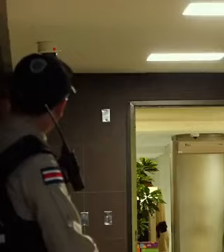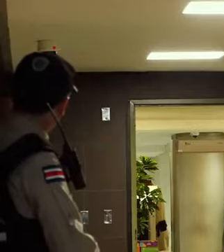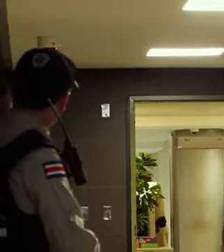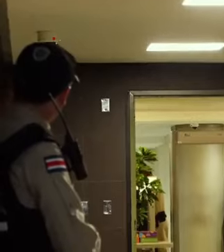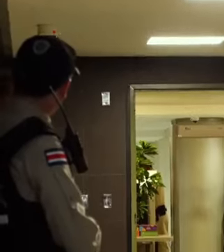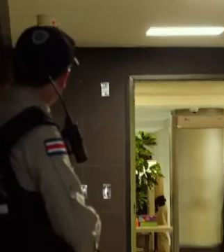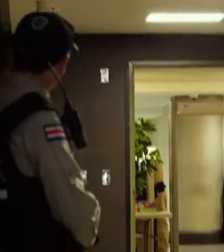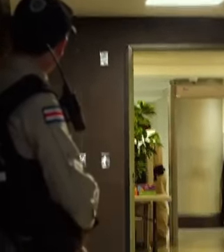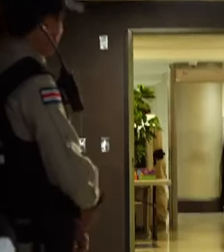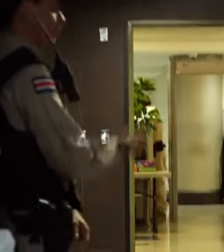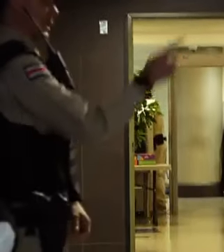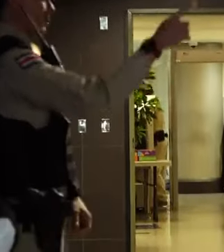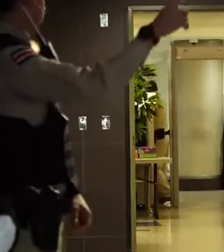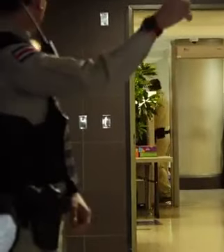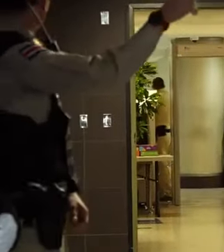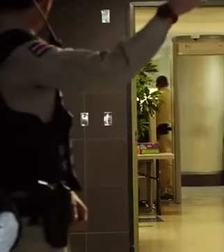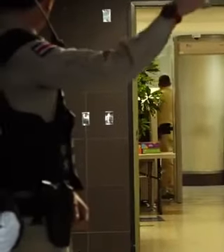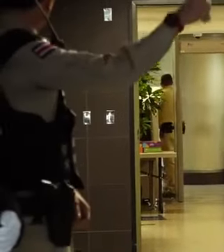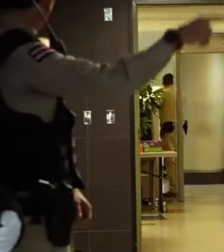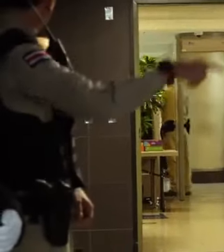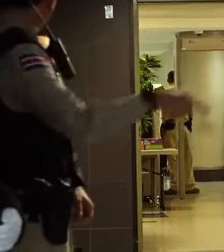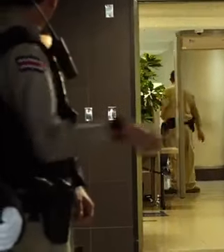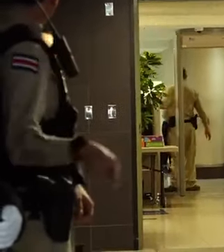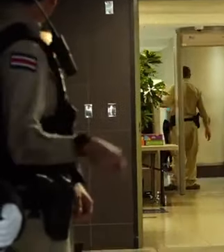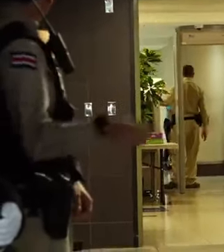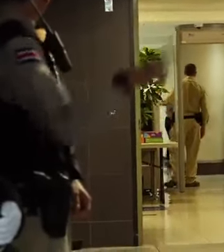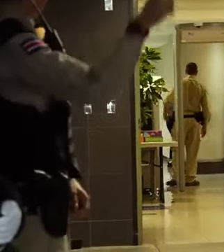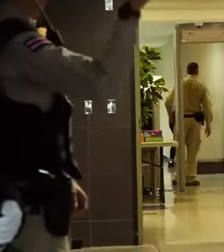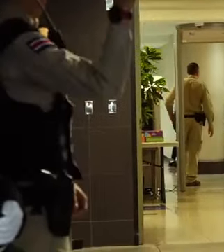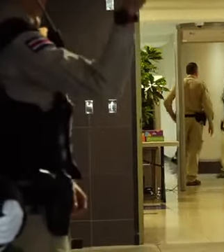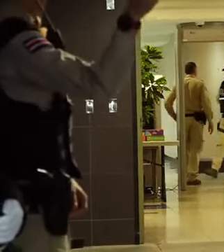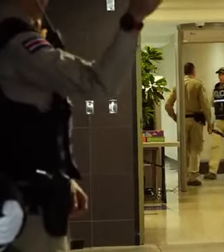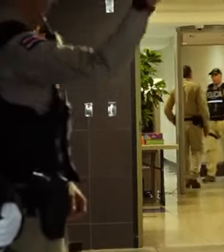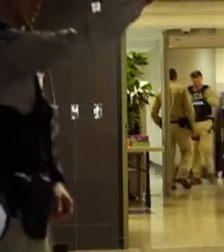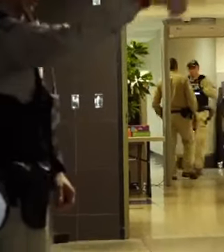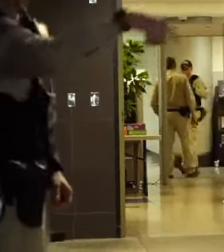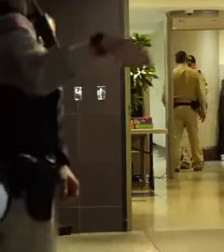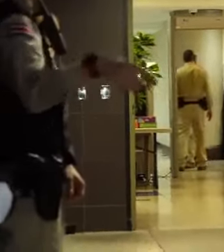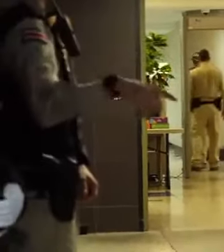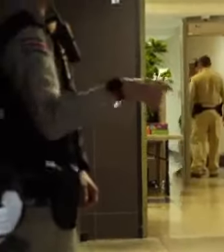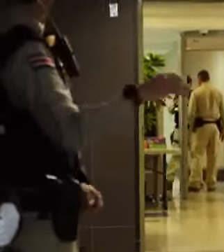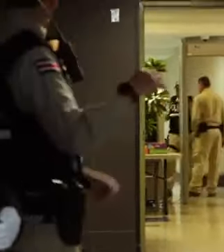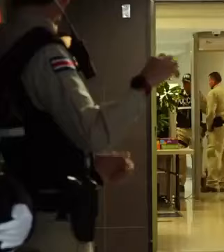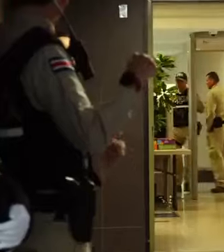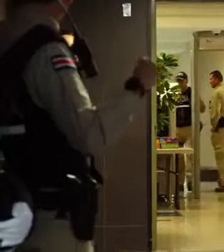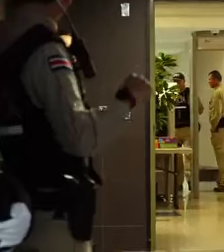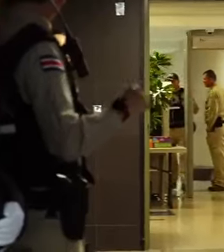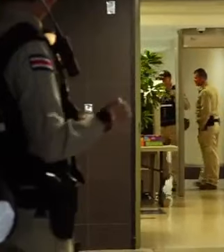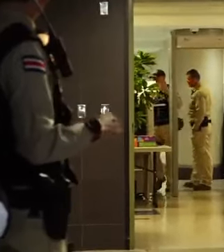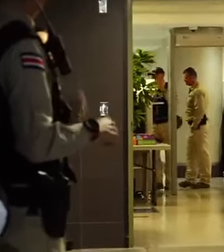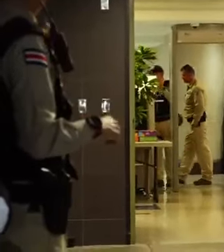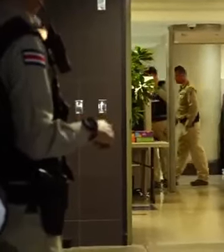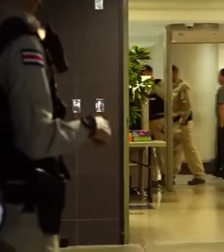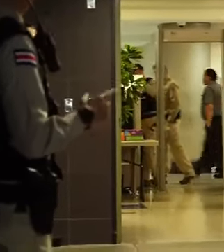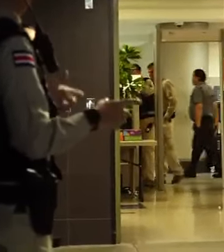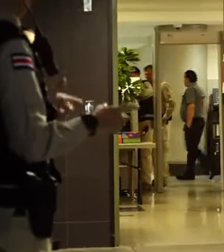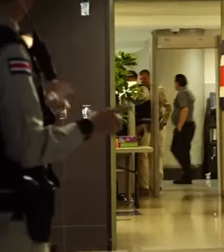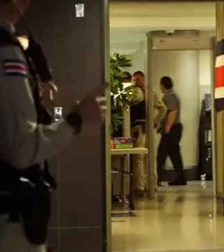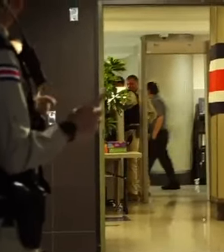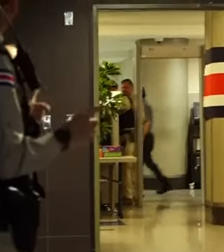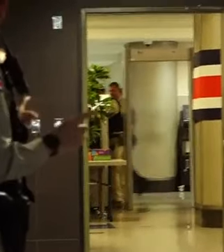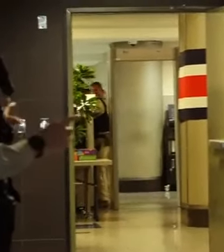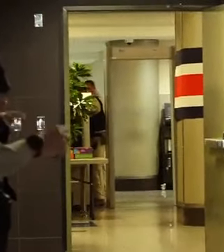que se hicieron presentes en París 2024, Diego Quesada y Pilar Riveros en tiro con arco, en para